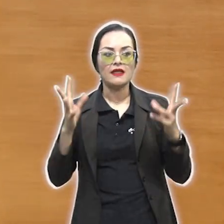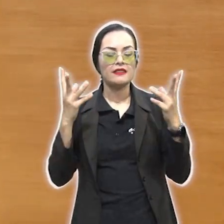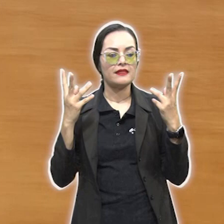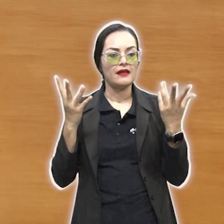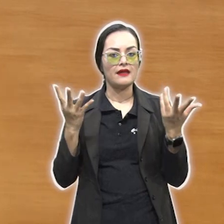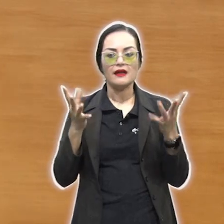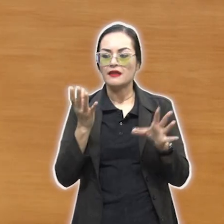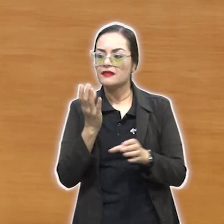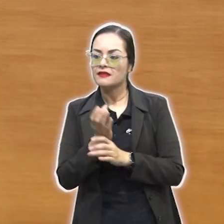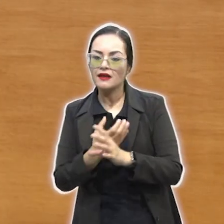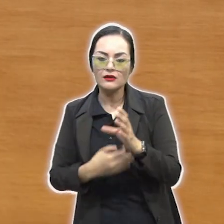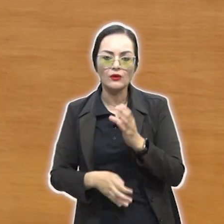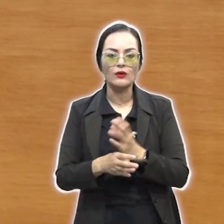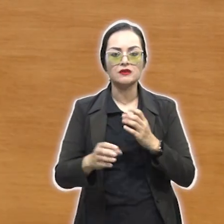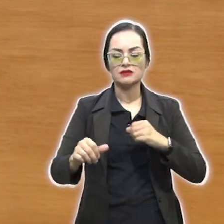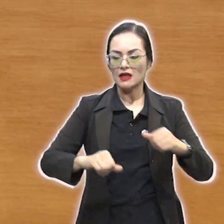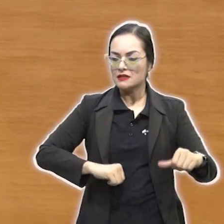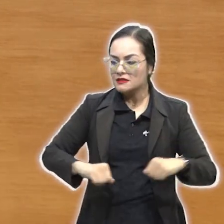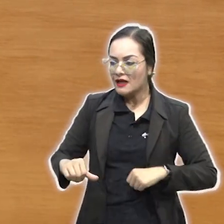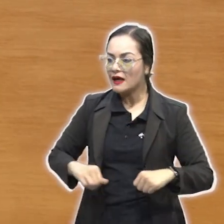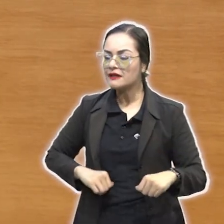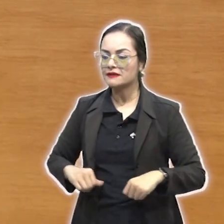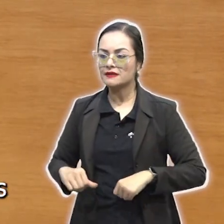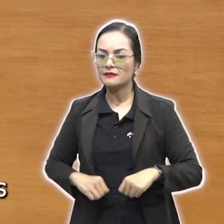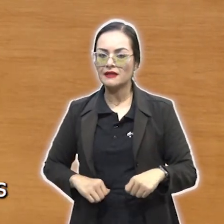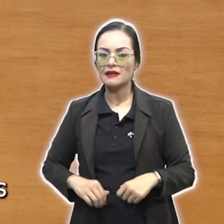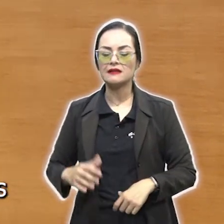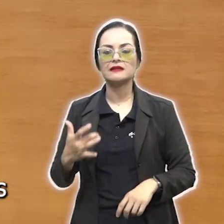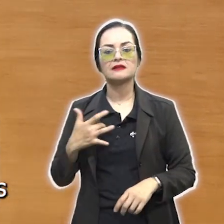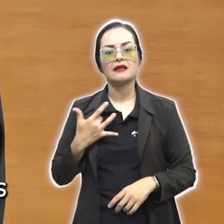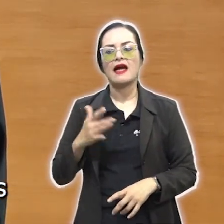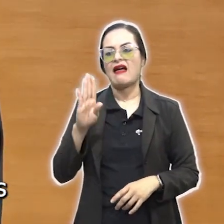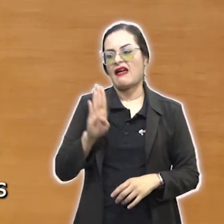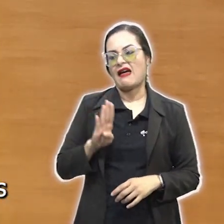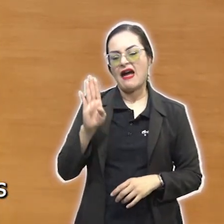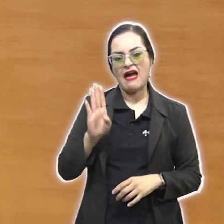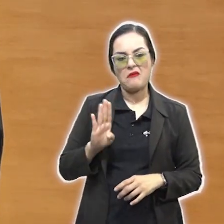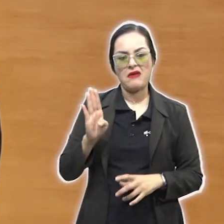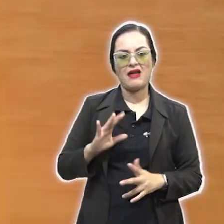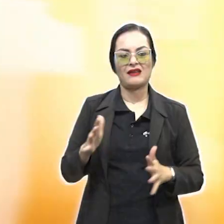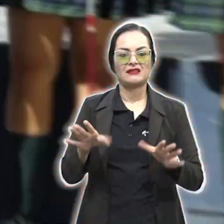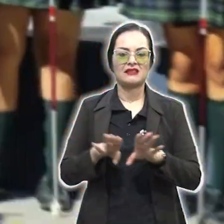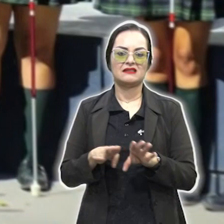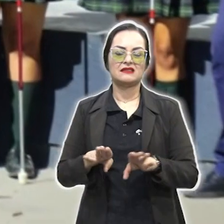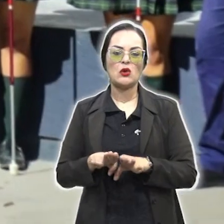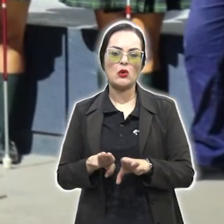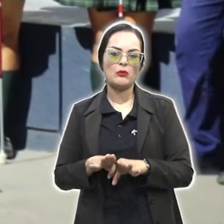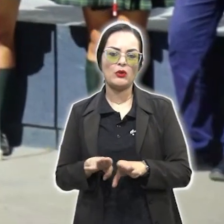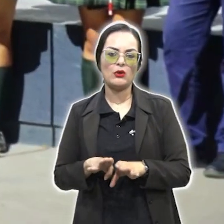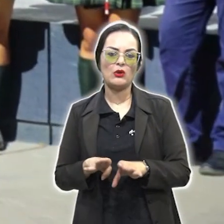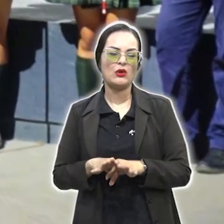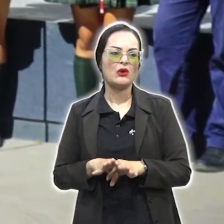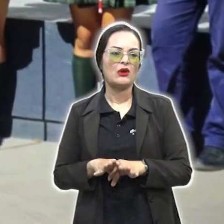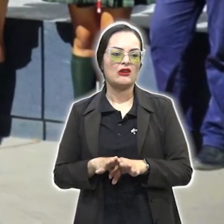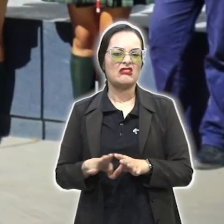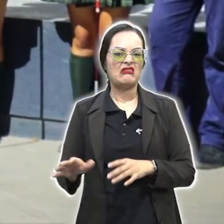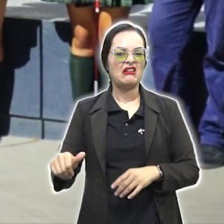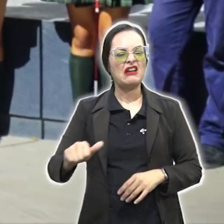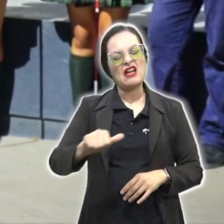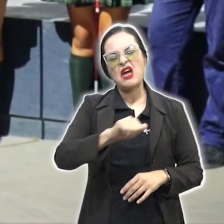cosas que puede llegar a ser el ser humano, ¿no? A veces podemos llegar a ser muy egoístas, como lo pude llegar a ver, pues de